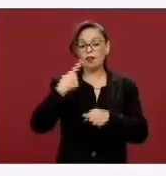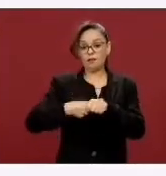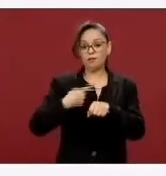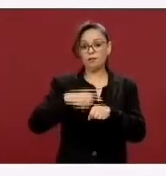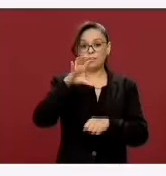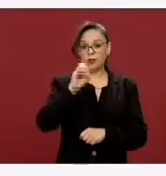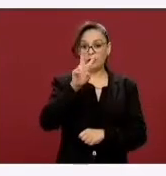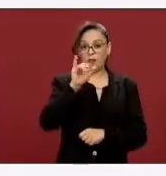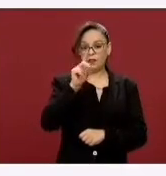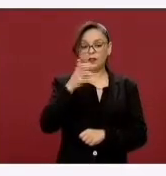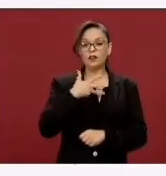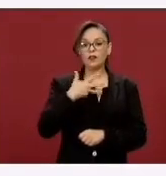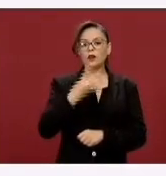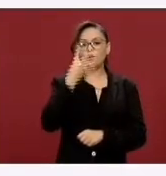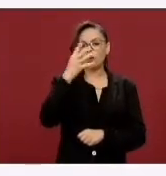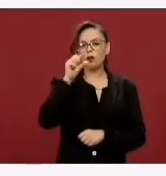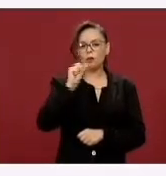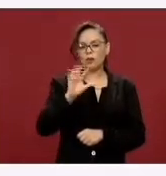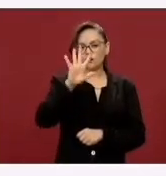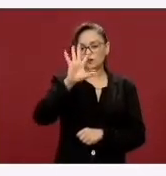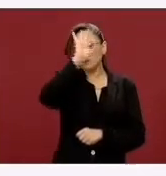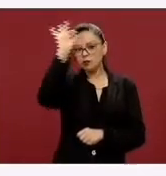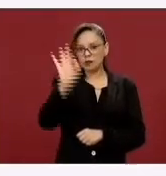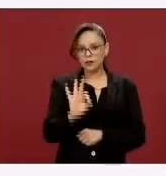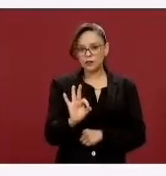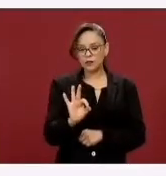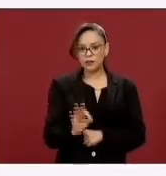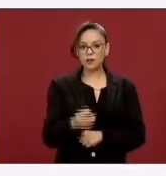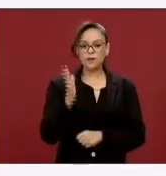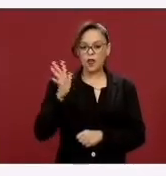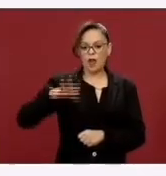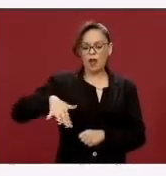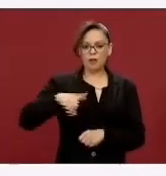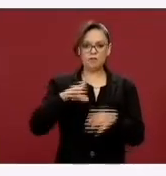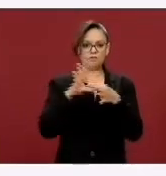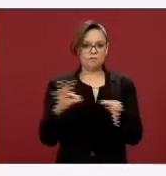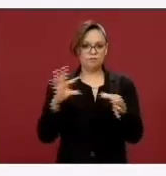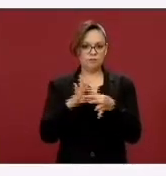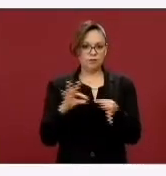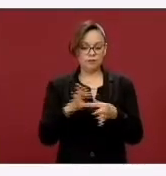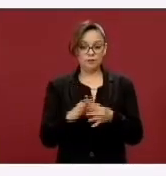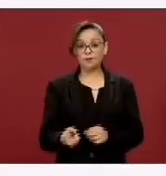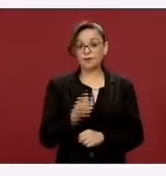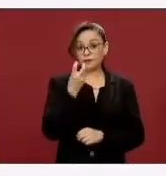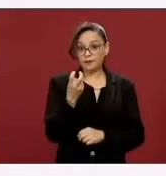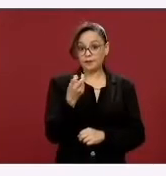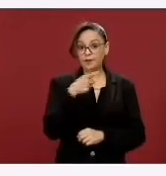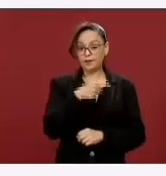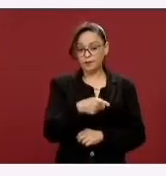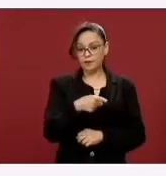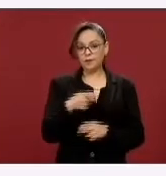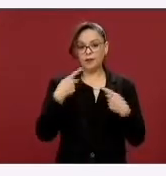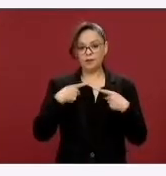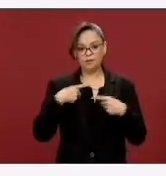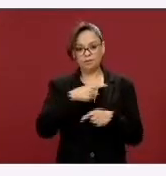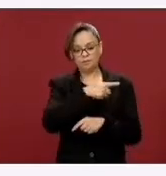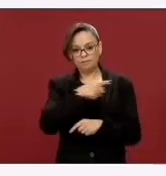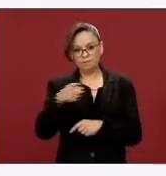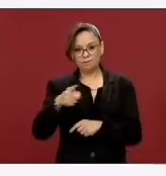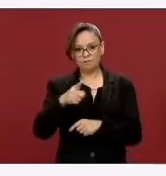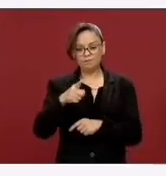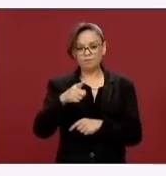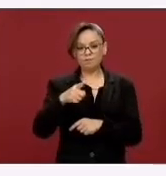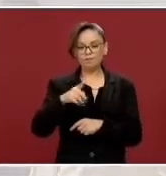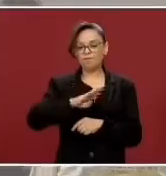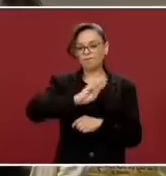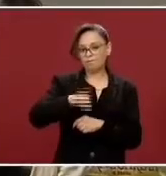tenemos una tasa de 4.5% y hemos comentado que esta tasa de letalidad, esta proporción de